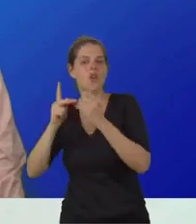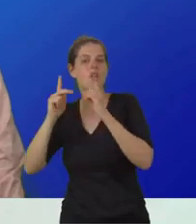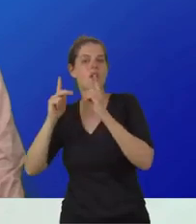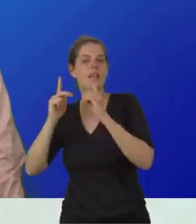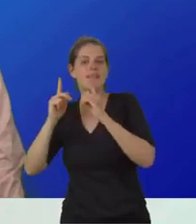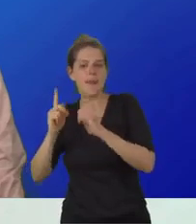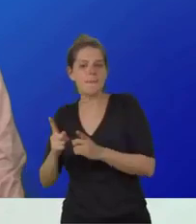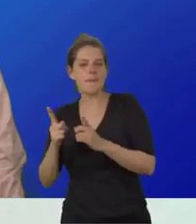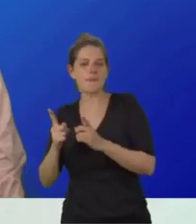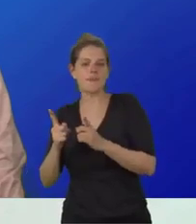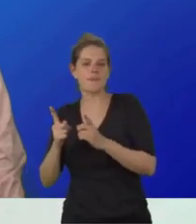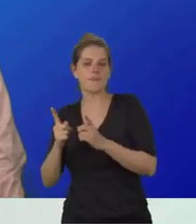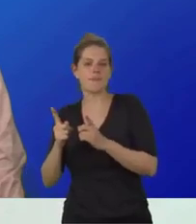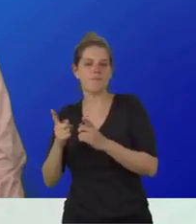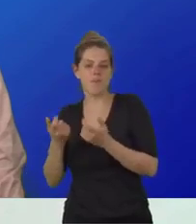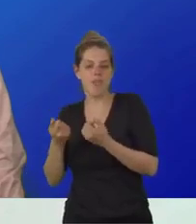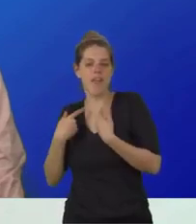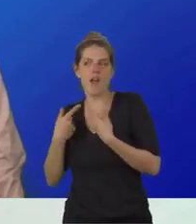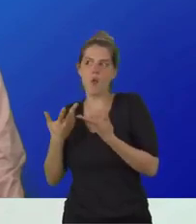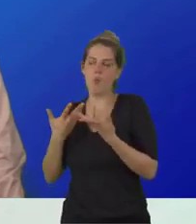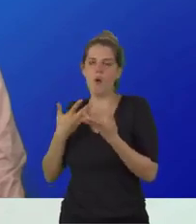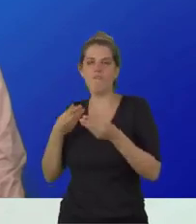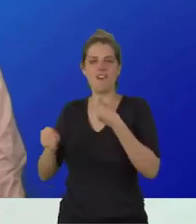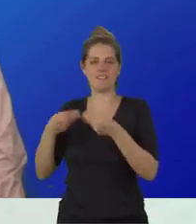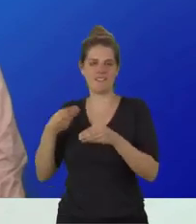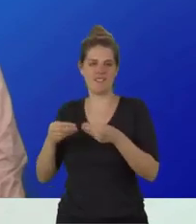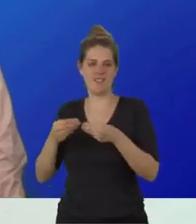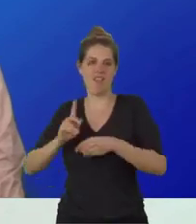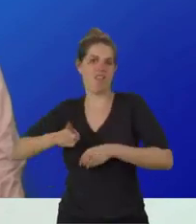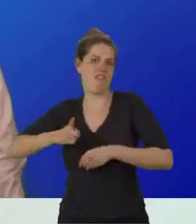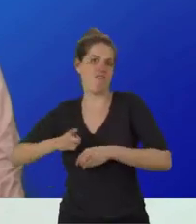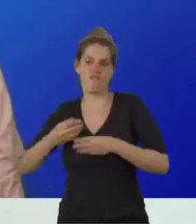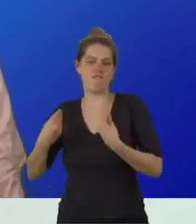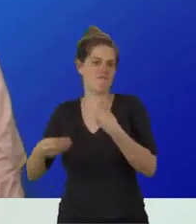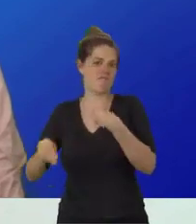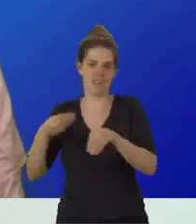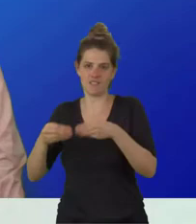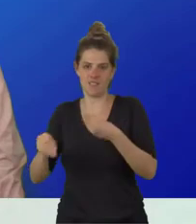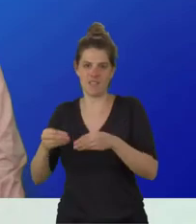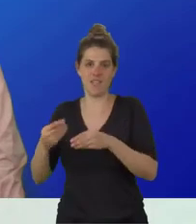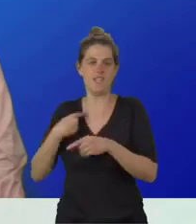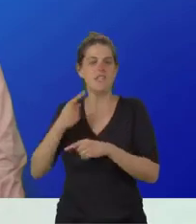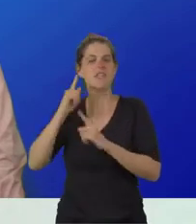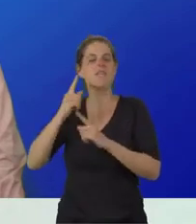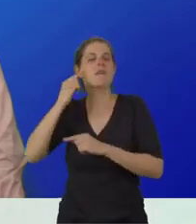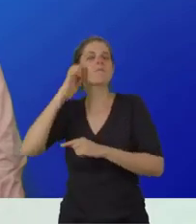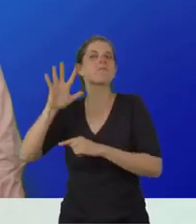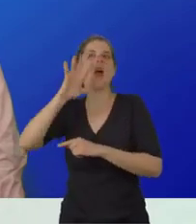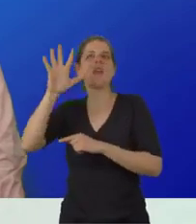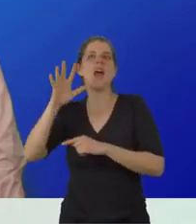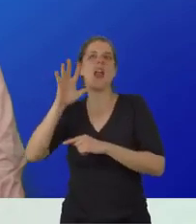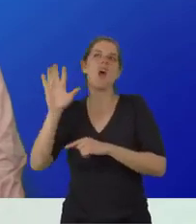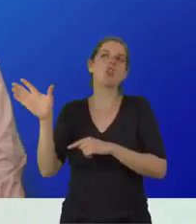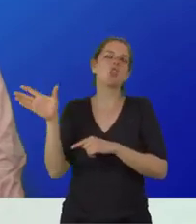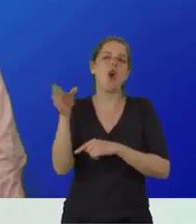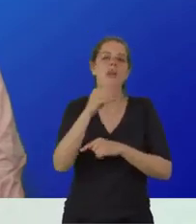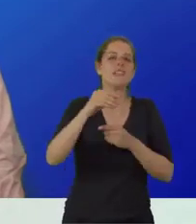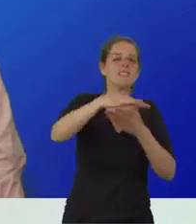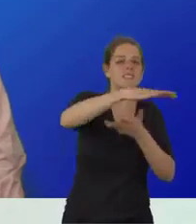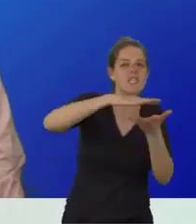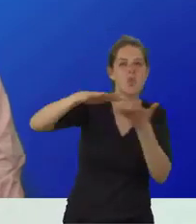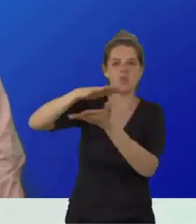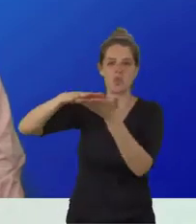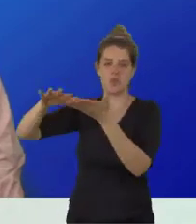creó el hecho de que seamos flexibles y de que tratemos de pensar en todos los escenarios